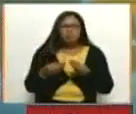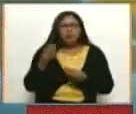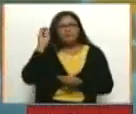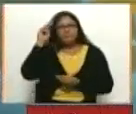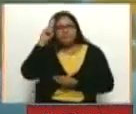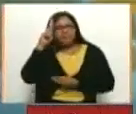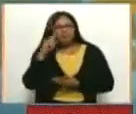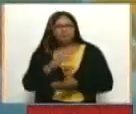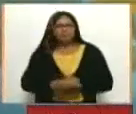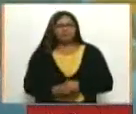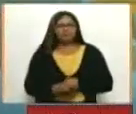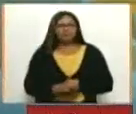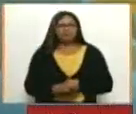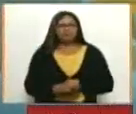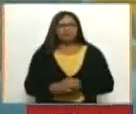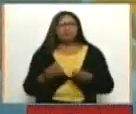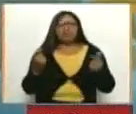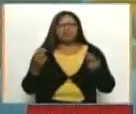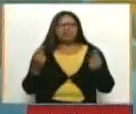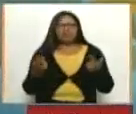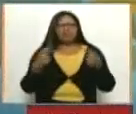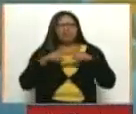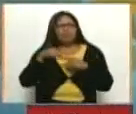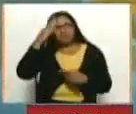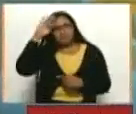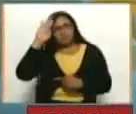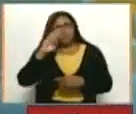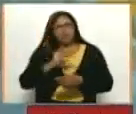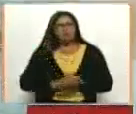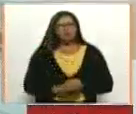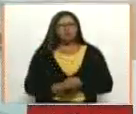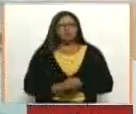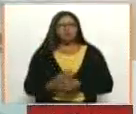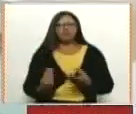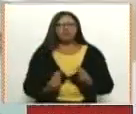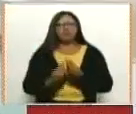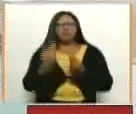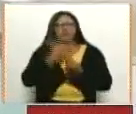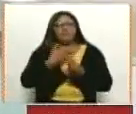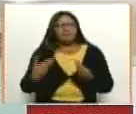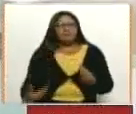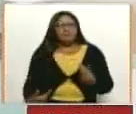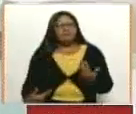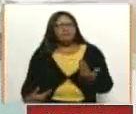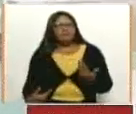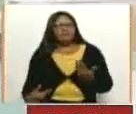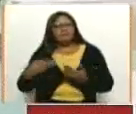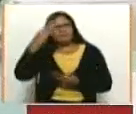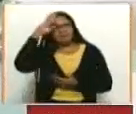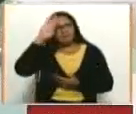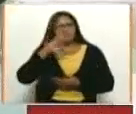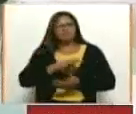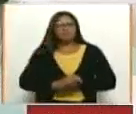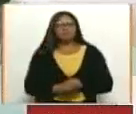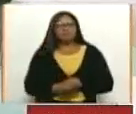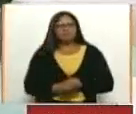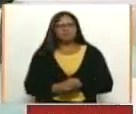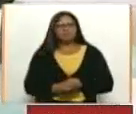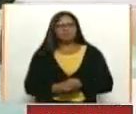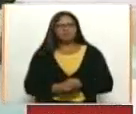había estado muy activo el caso de México con el presidente López Obrador. Claro, fíjate una cosa, tú